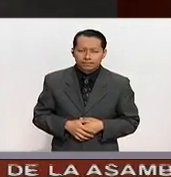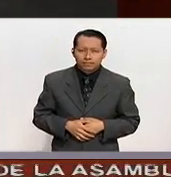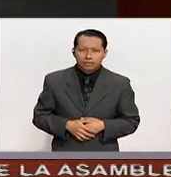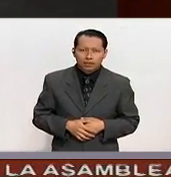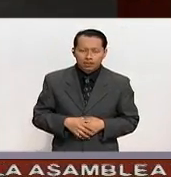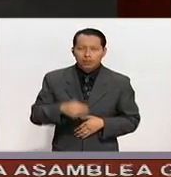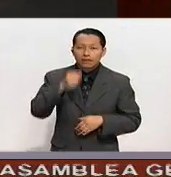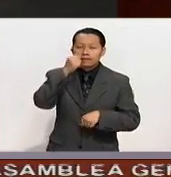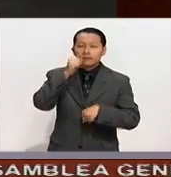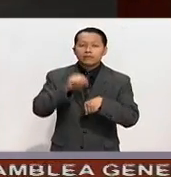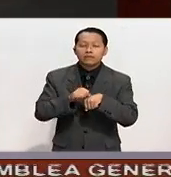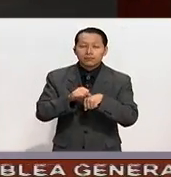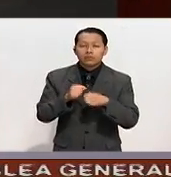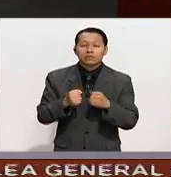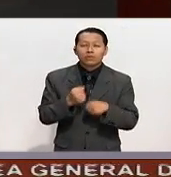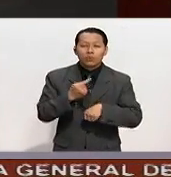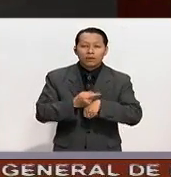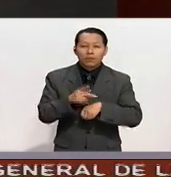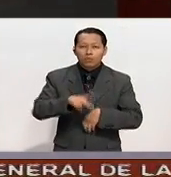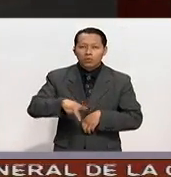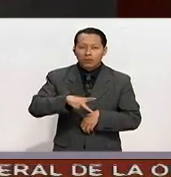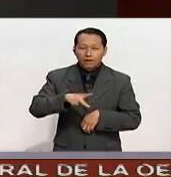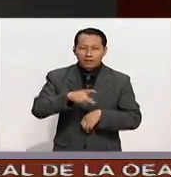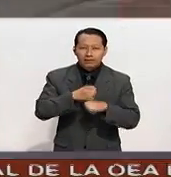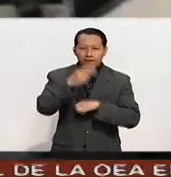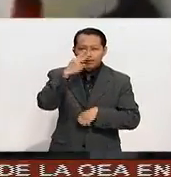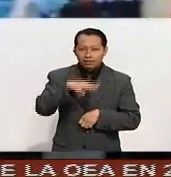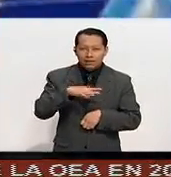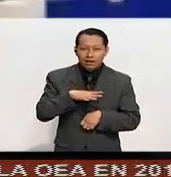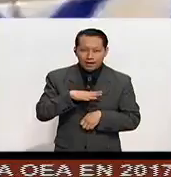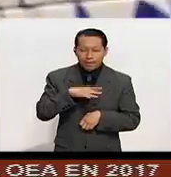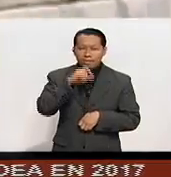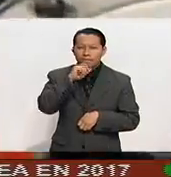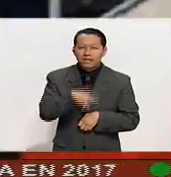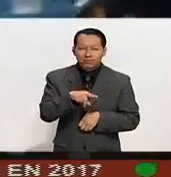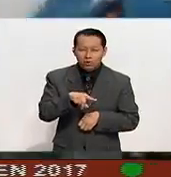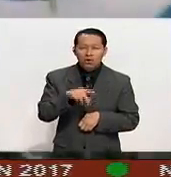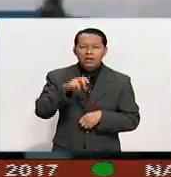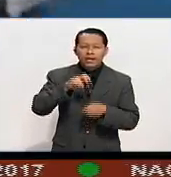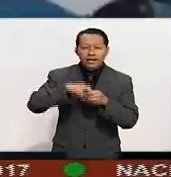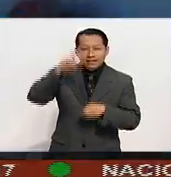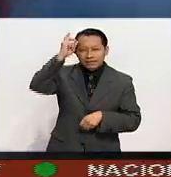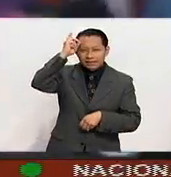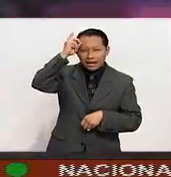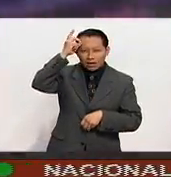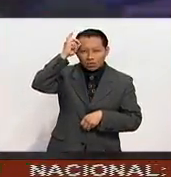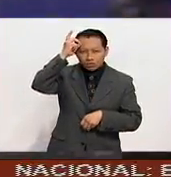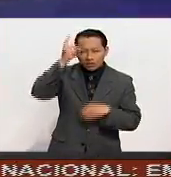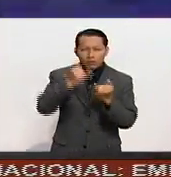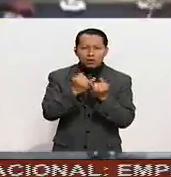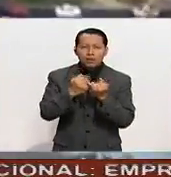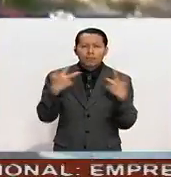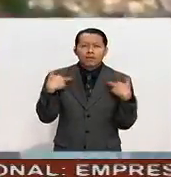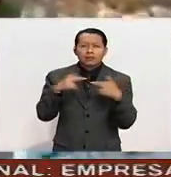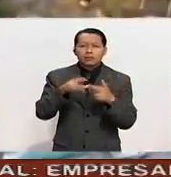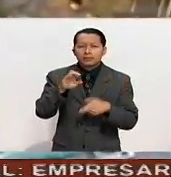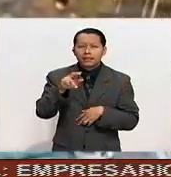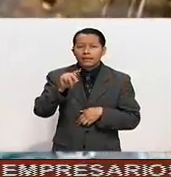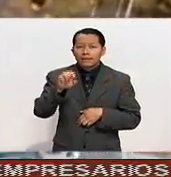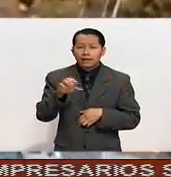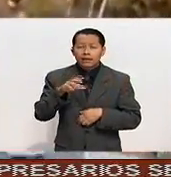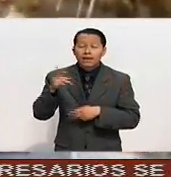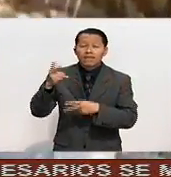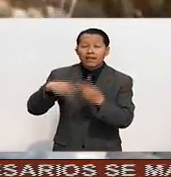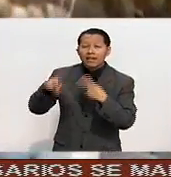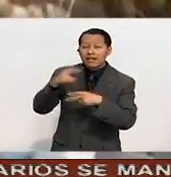Elementos de la Secretaría de Seguridad Pública de la Ciudad de México encapsularon en la calzada Ignacio Zaragoza por más de 6 horas a maestros disidentes de la CENTE que provenían